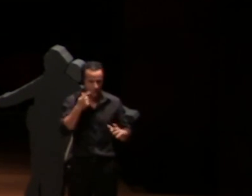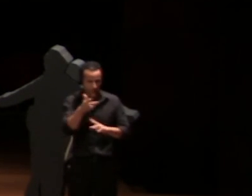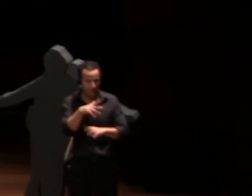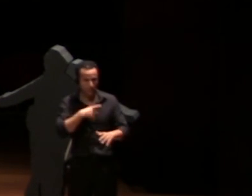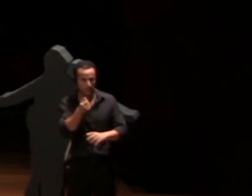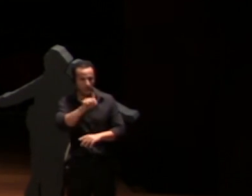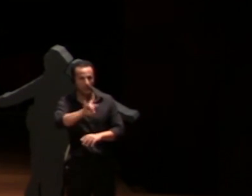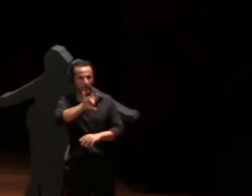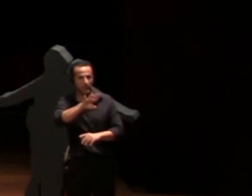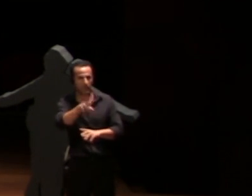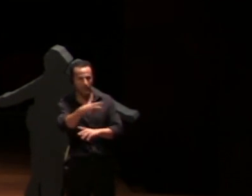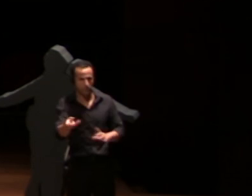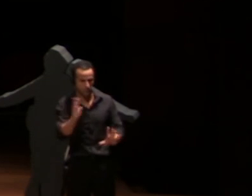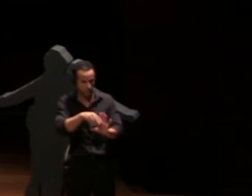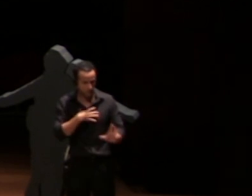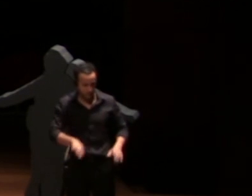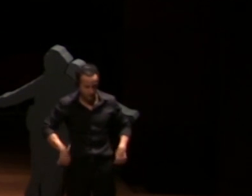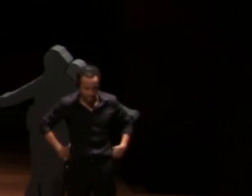euros.